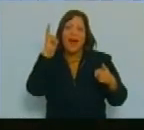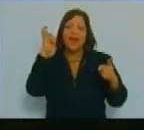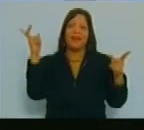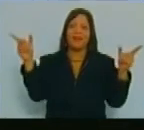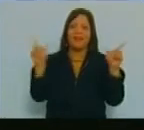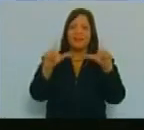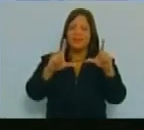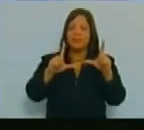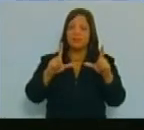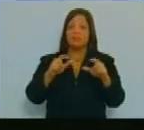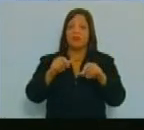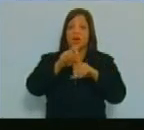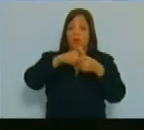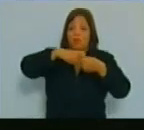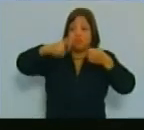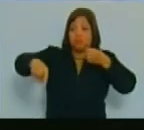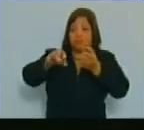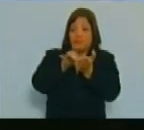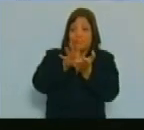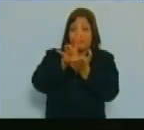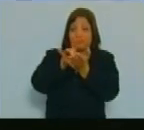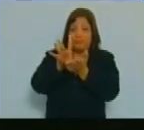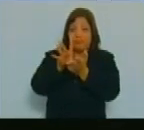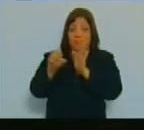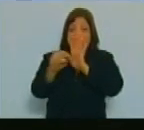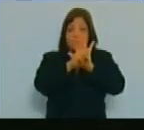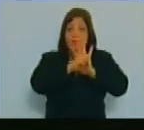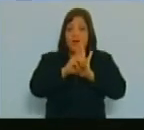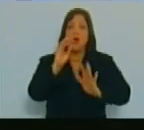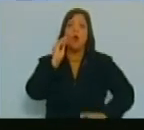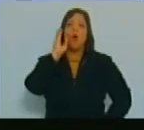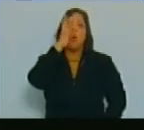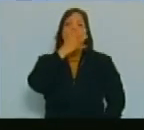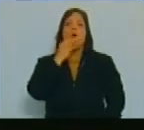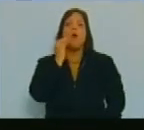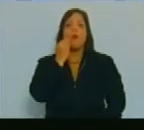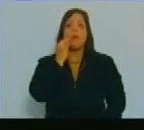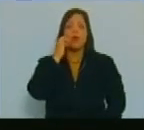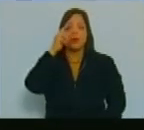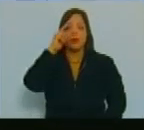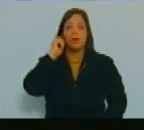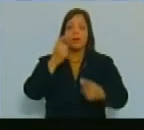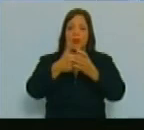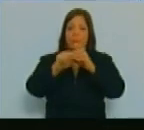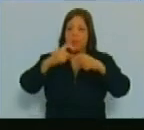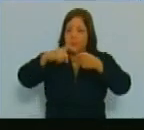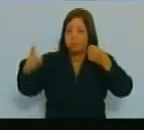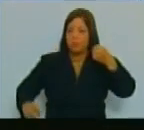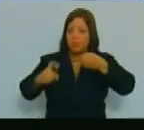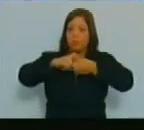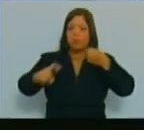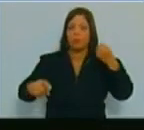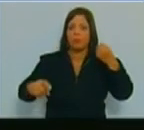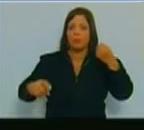la exclusión material y simbólica de la juventud la deserción escolar